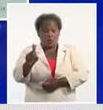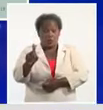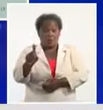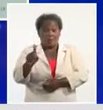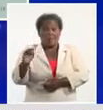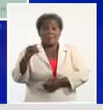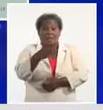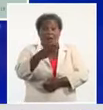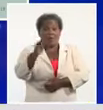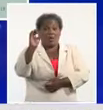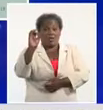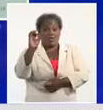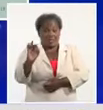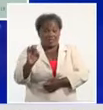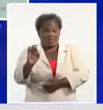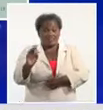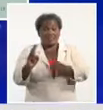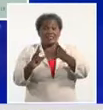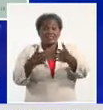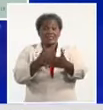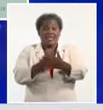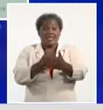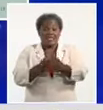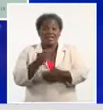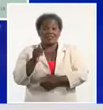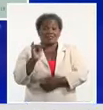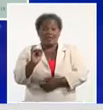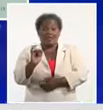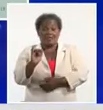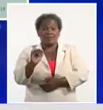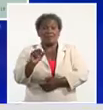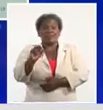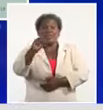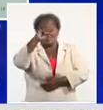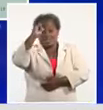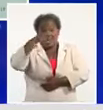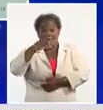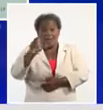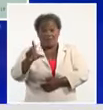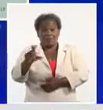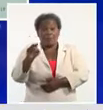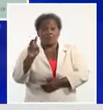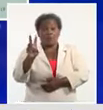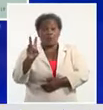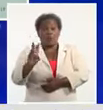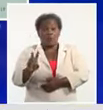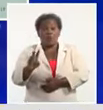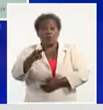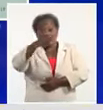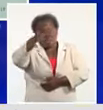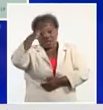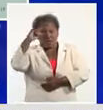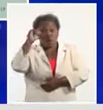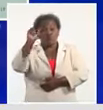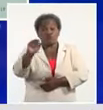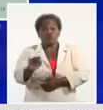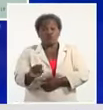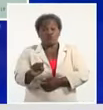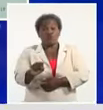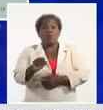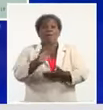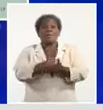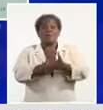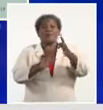6, Salvador y Caimanera con 2 cada uno, y San Antonio del Sur y Manuel Tames 1 de cada